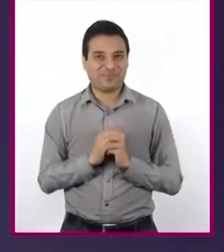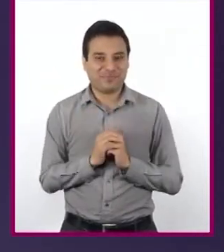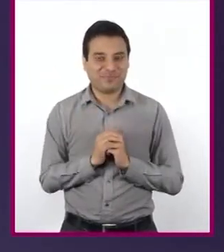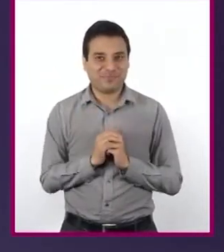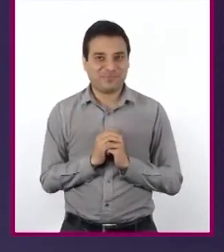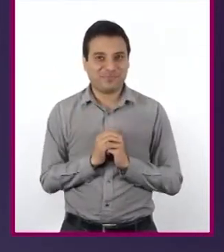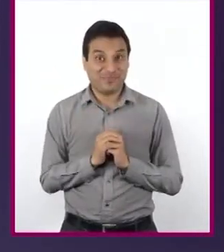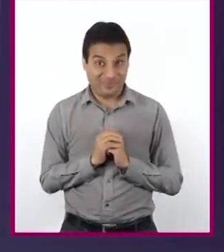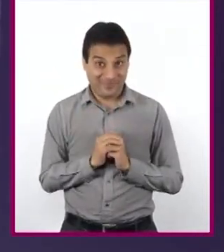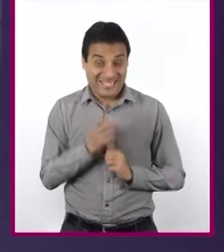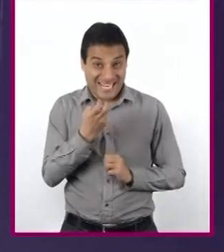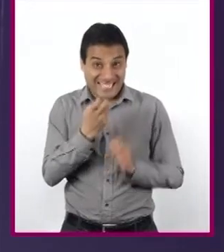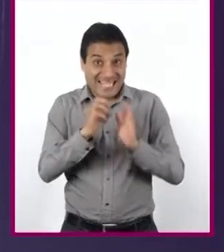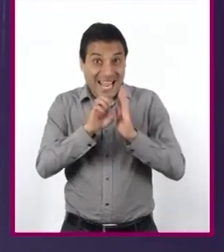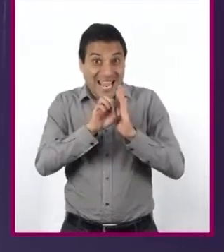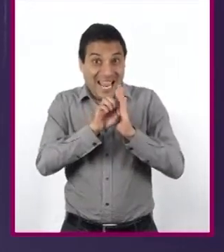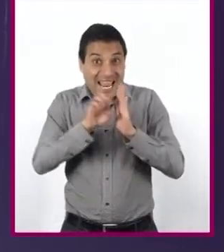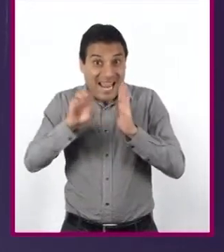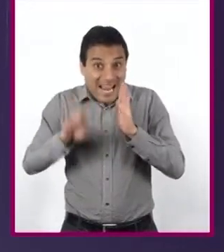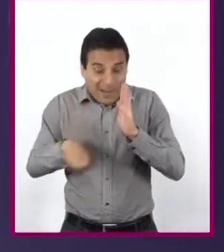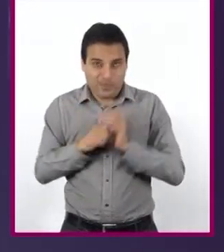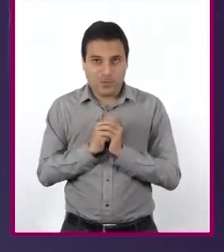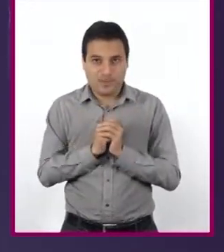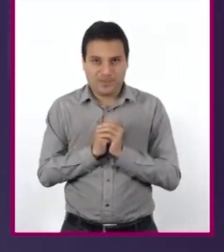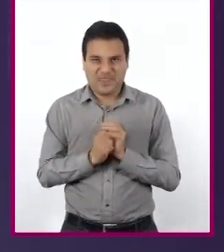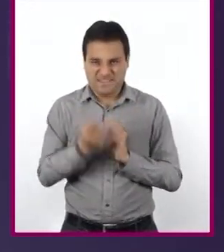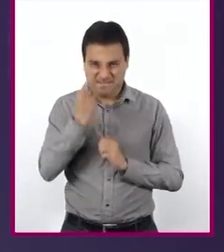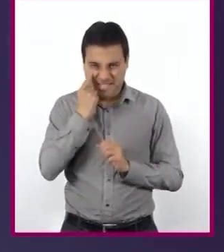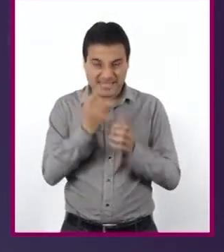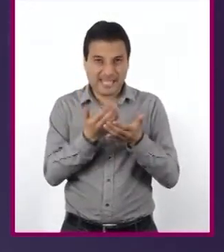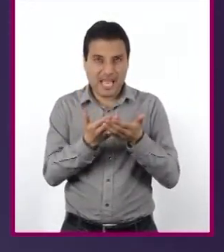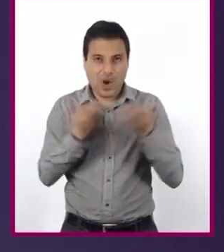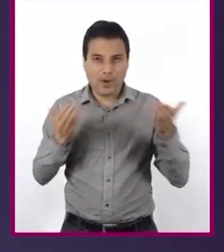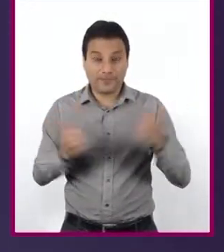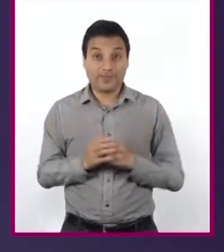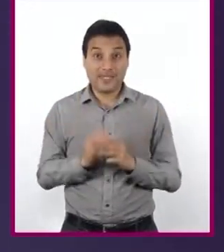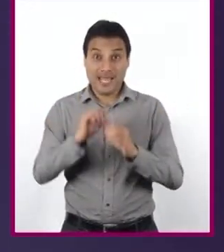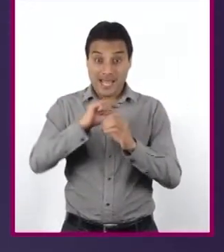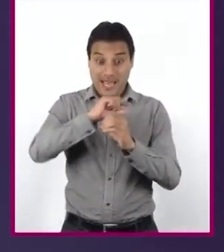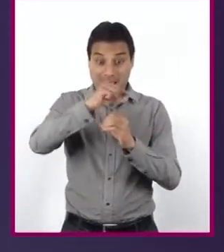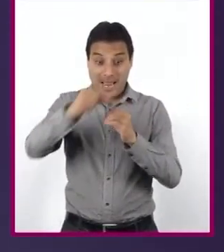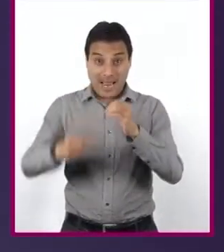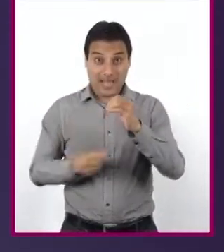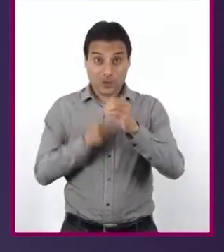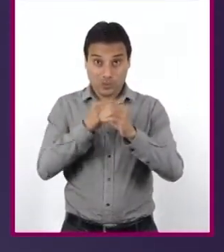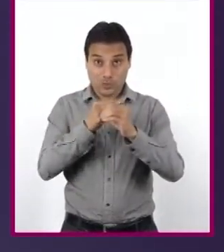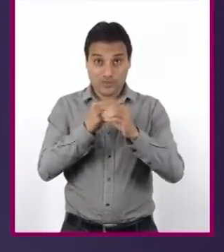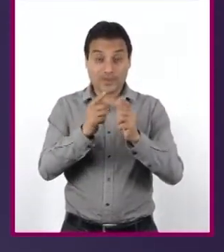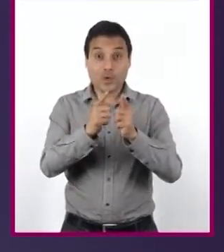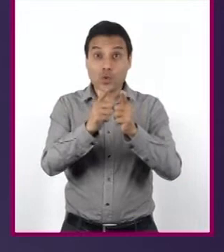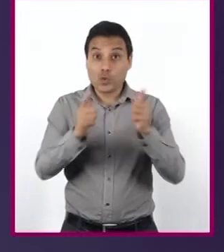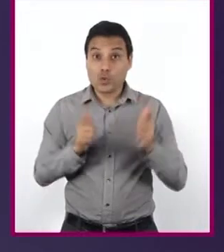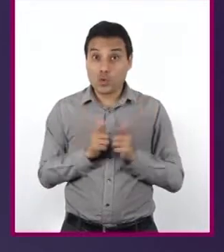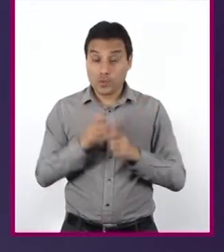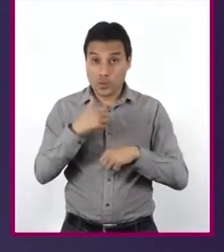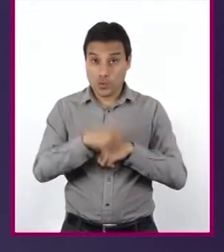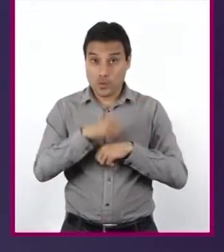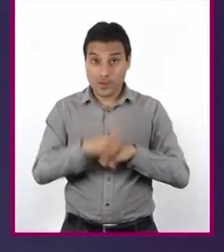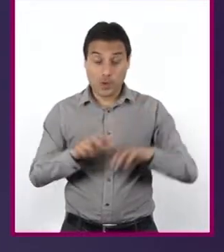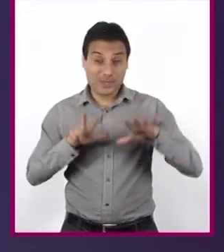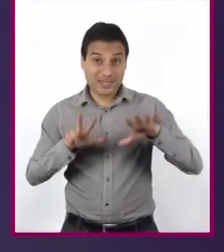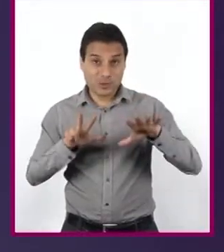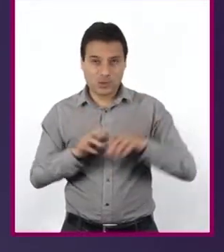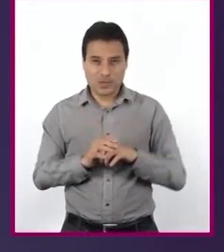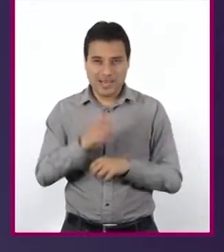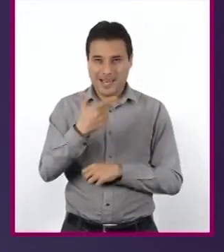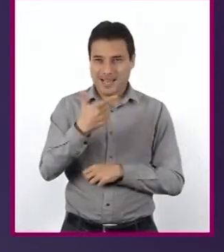Entonces, con este ejemplo, observen cómo los átomos de los elementos del grupo 18 o gases